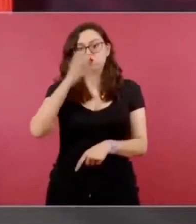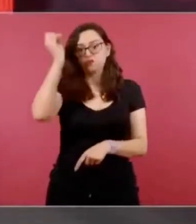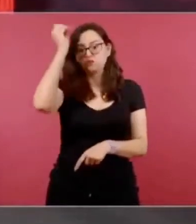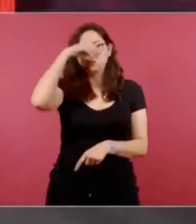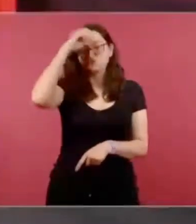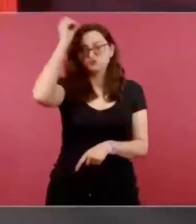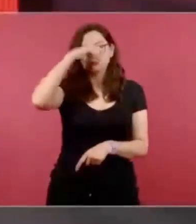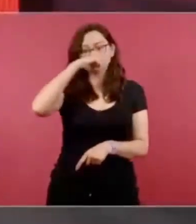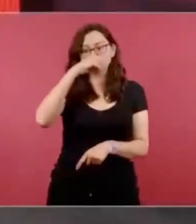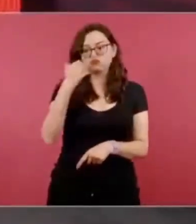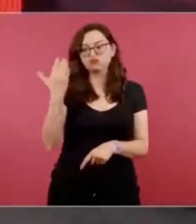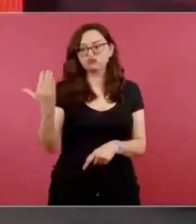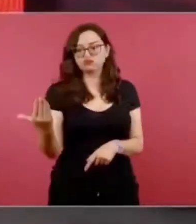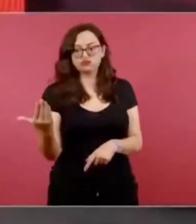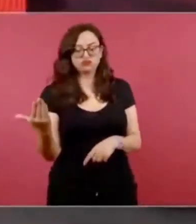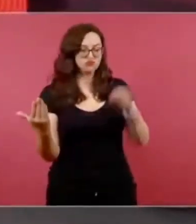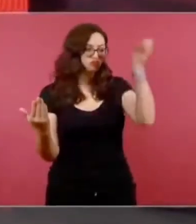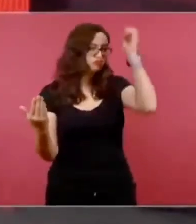porque